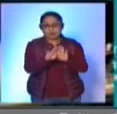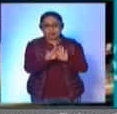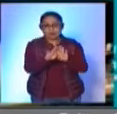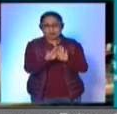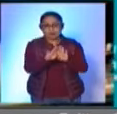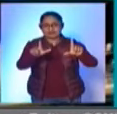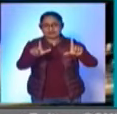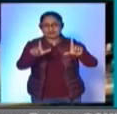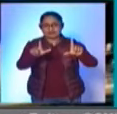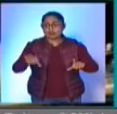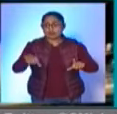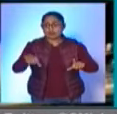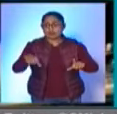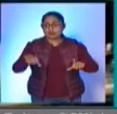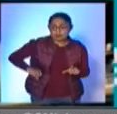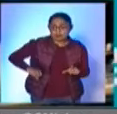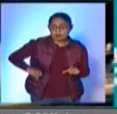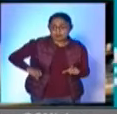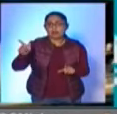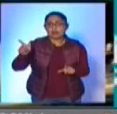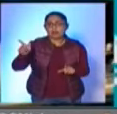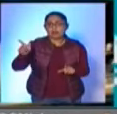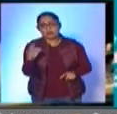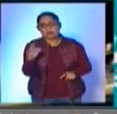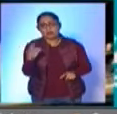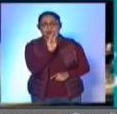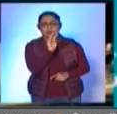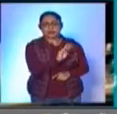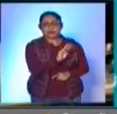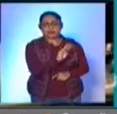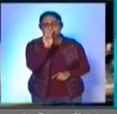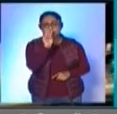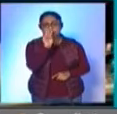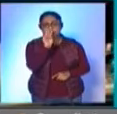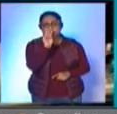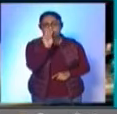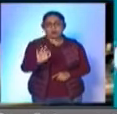plataforma, las personas interesadas deben ingresar a